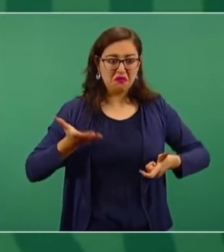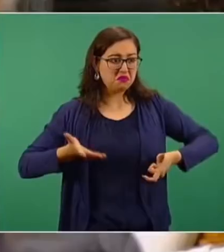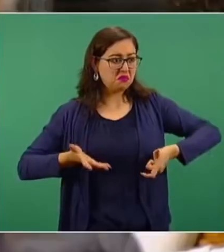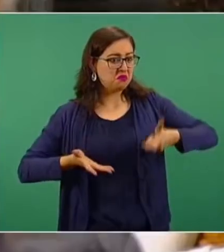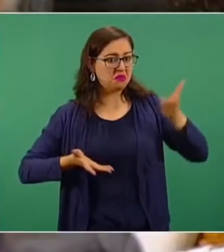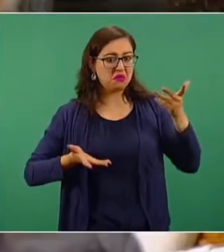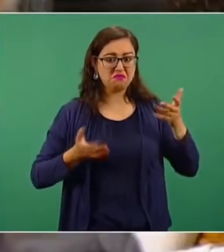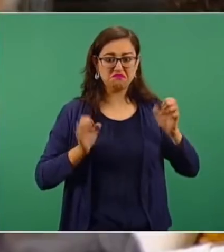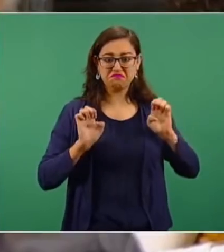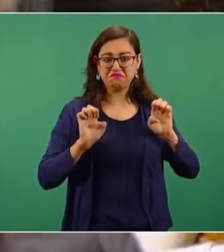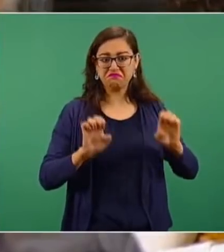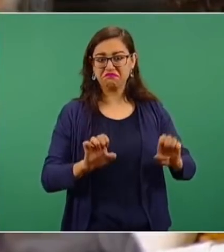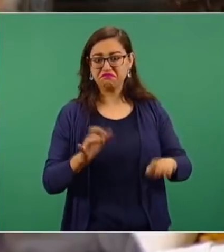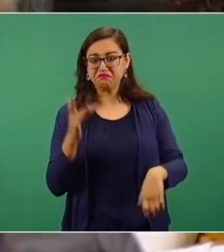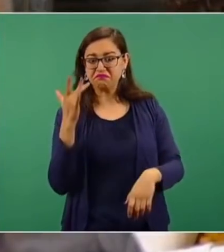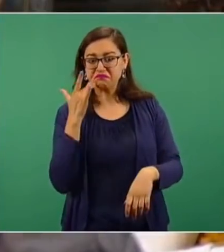Un avión